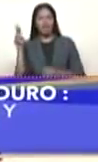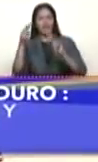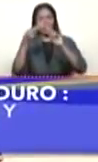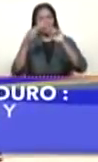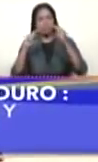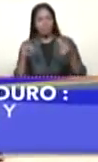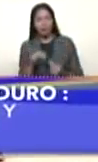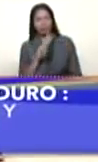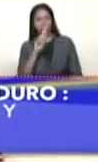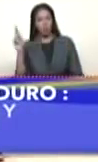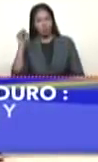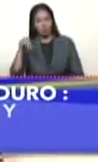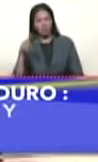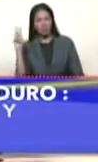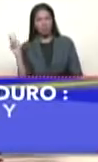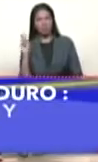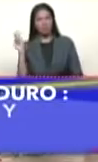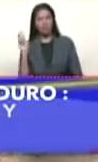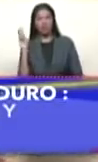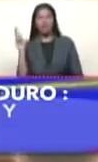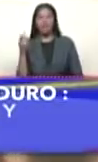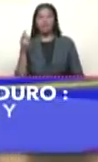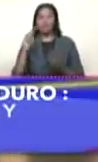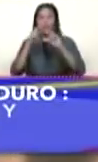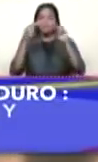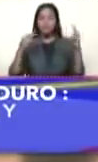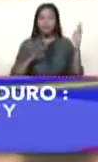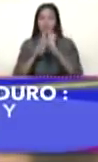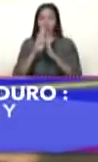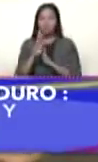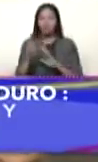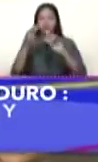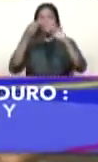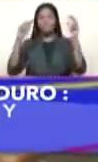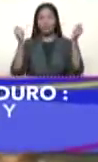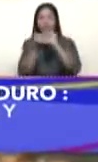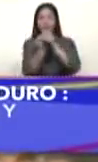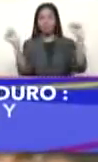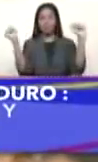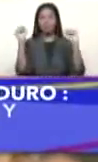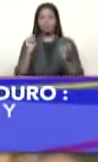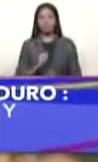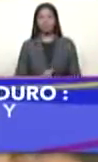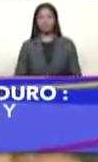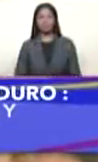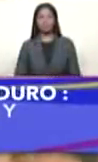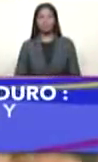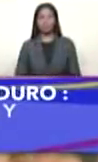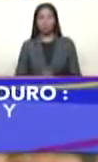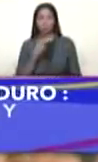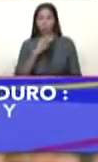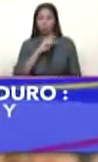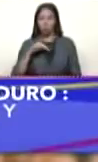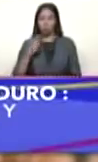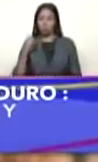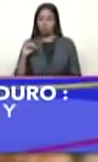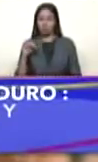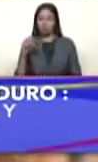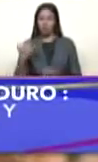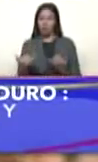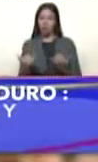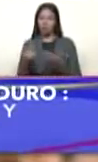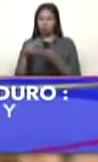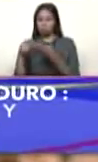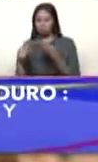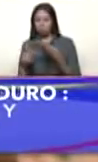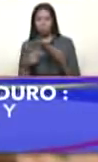republicana, de la paz con desarrollo, de la paz con independencia. Bueno, tenemos muchas